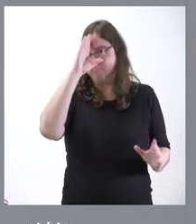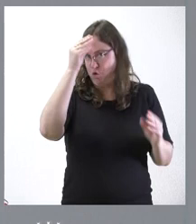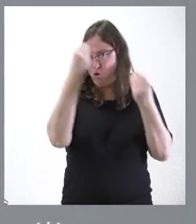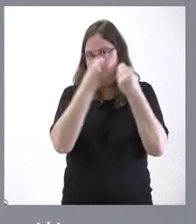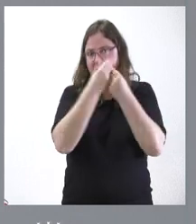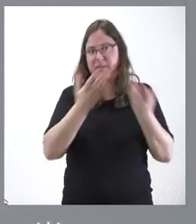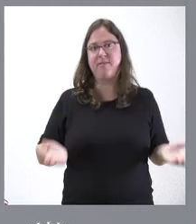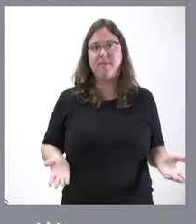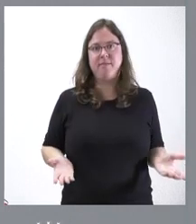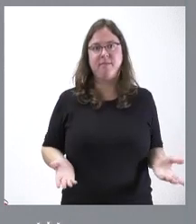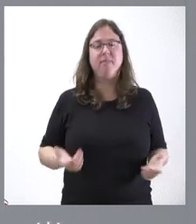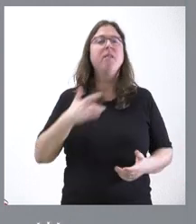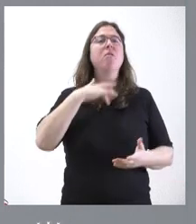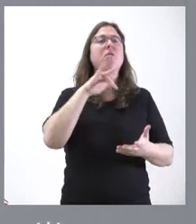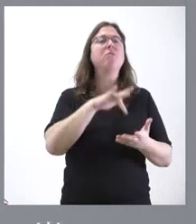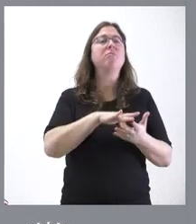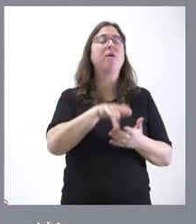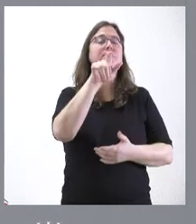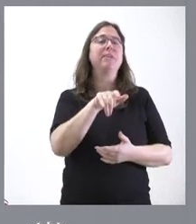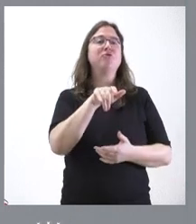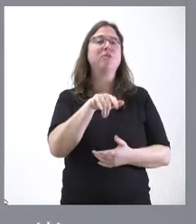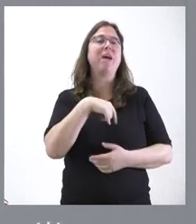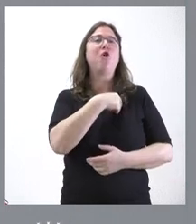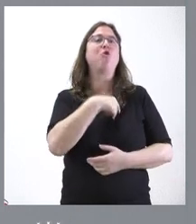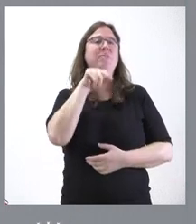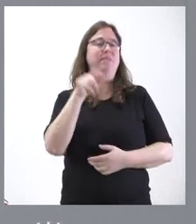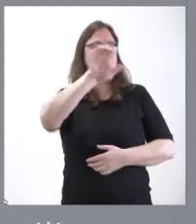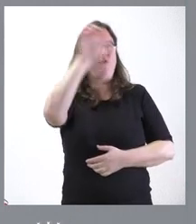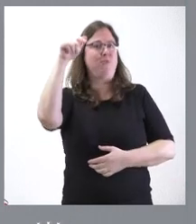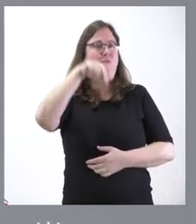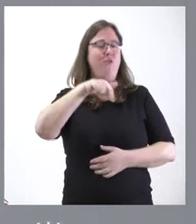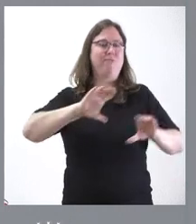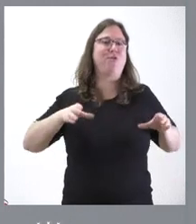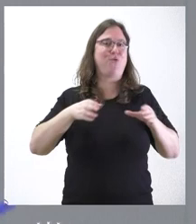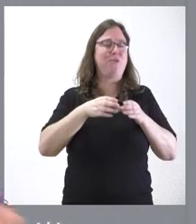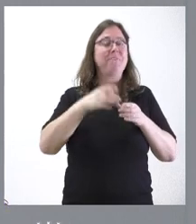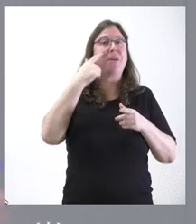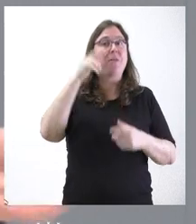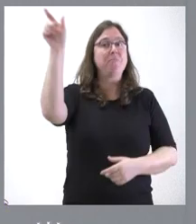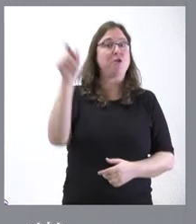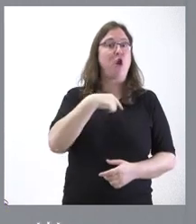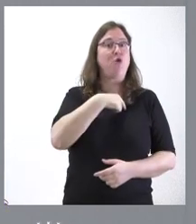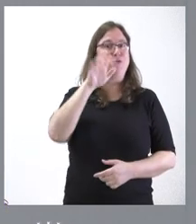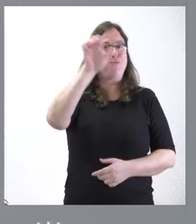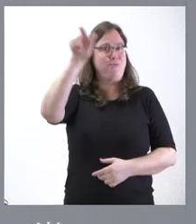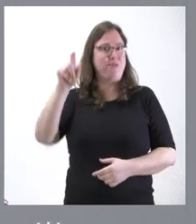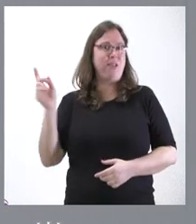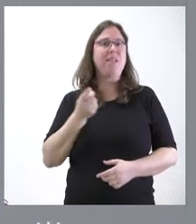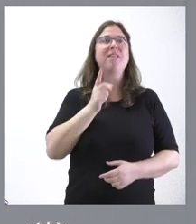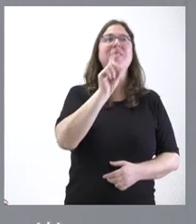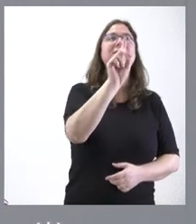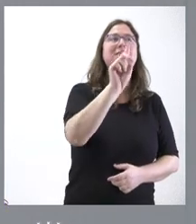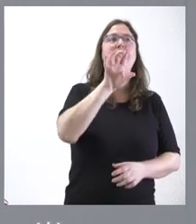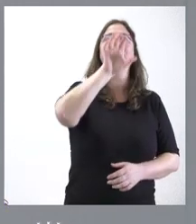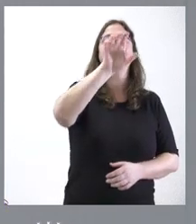teníamos a una comisaria europea aquí en Castillo en reunida con el presidente imaginémonos que una comisaria europea va a un estado miembro de la unión y lo que